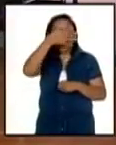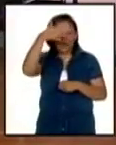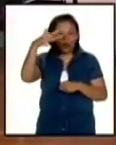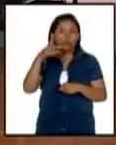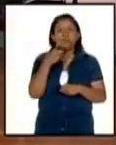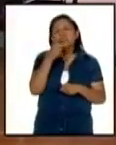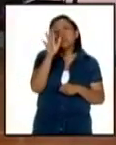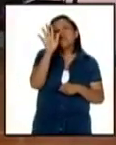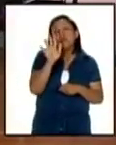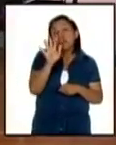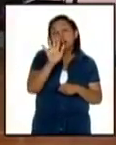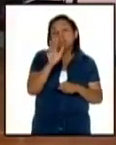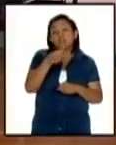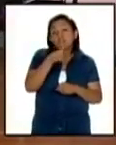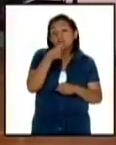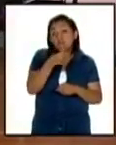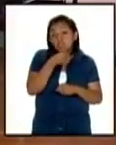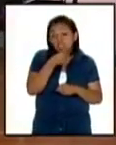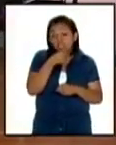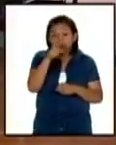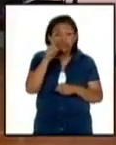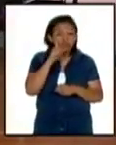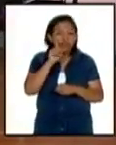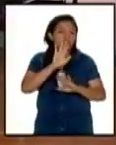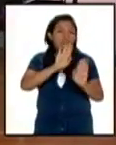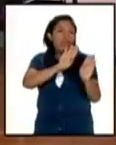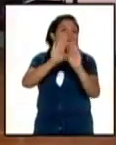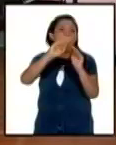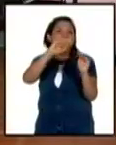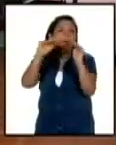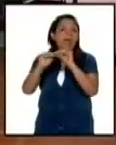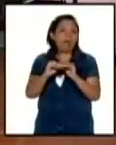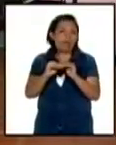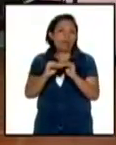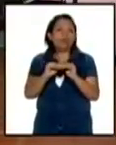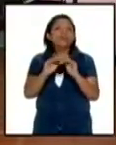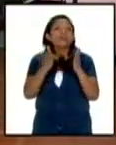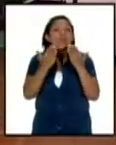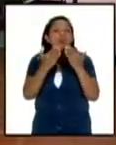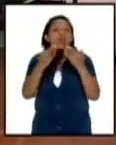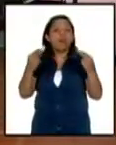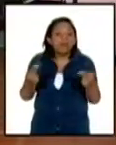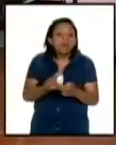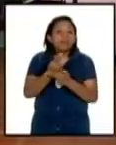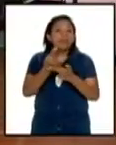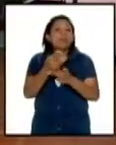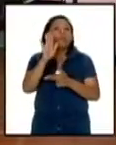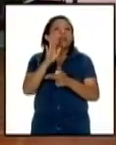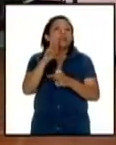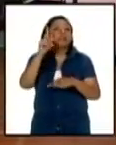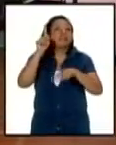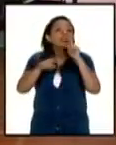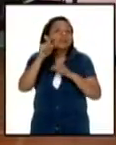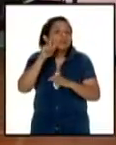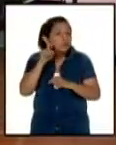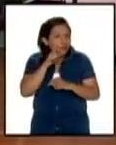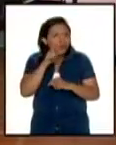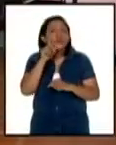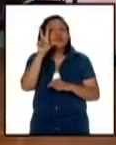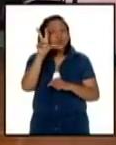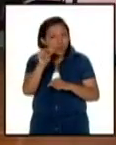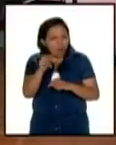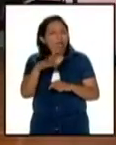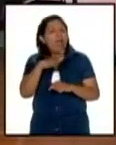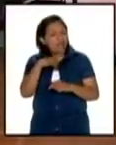se es mayor ya es un tema secundario, como se acaba la época reproductiva, parece que la sexualidad se anula y no, hay todavía que